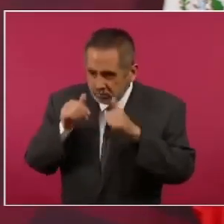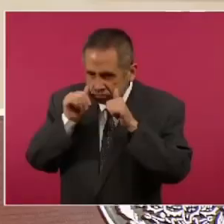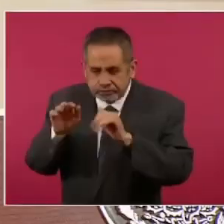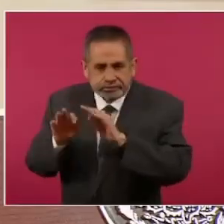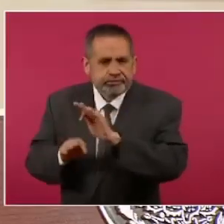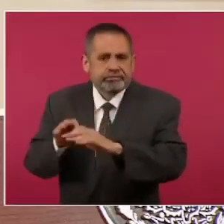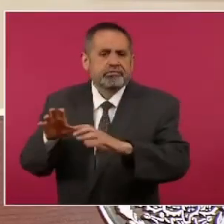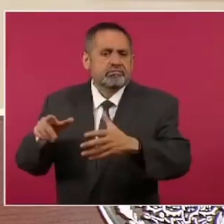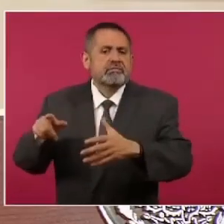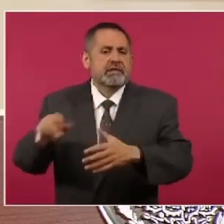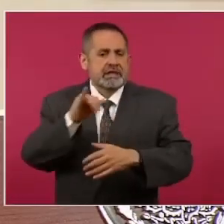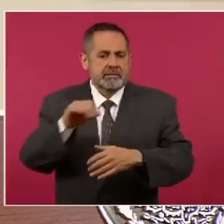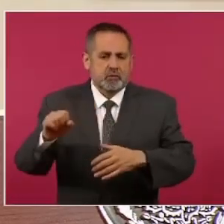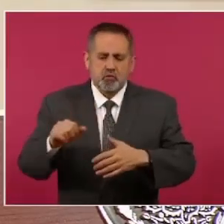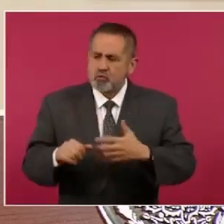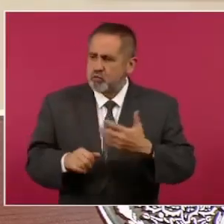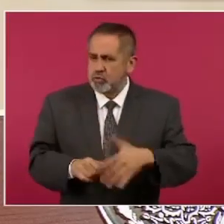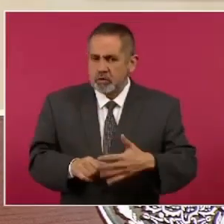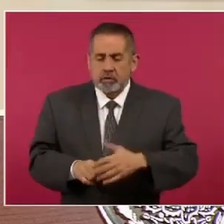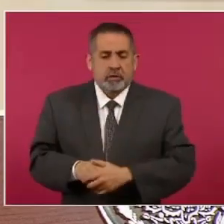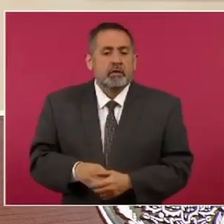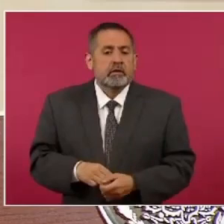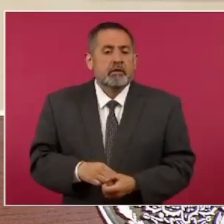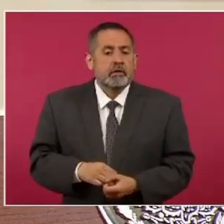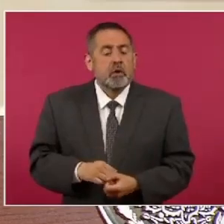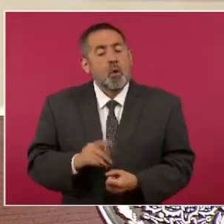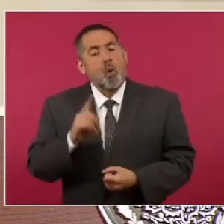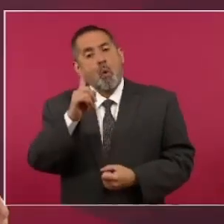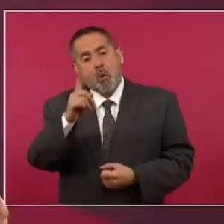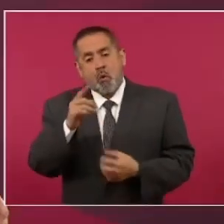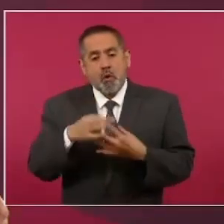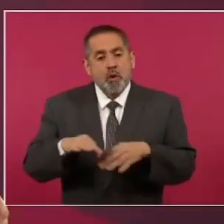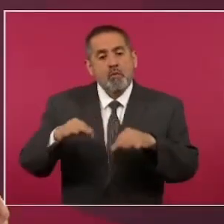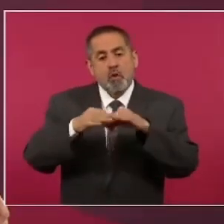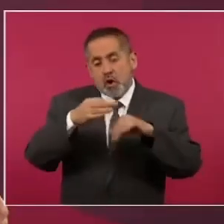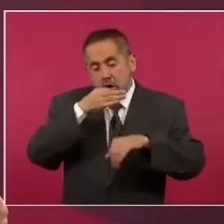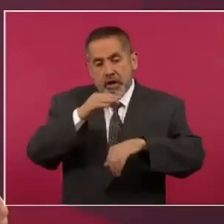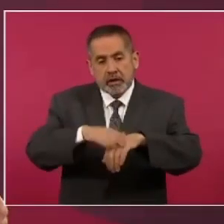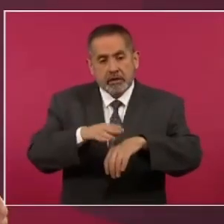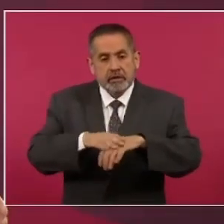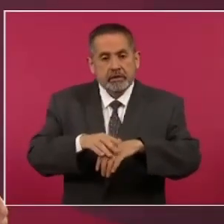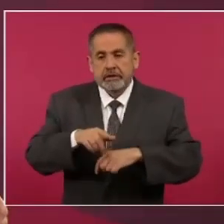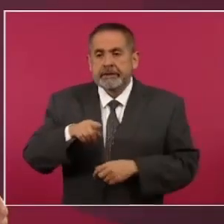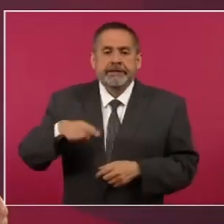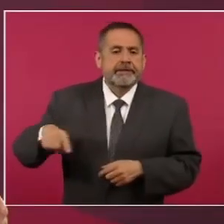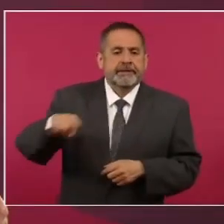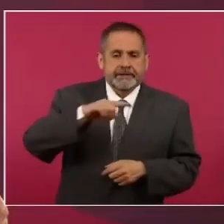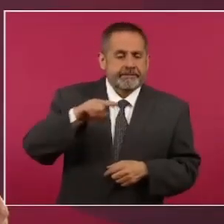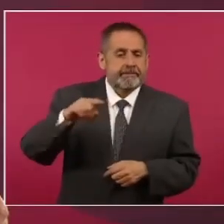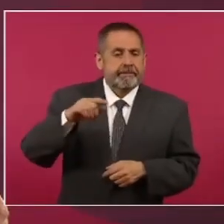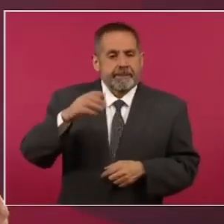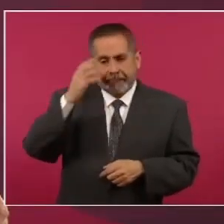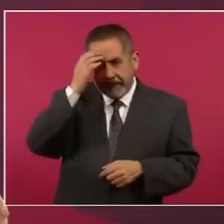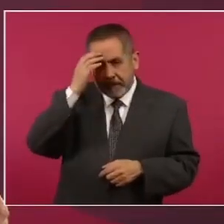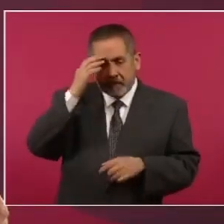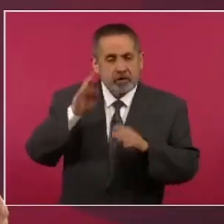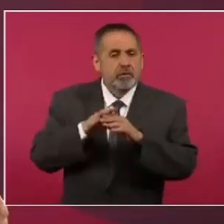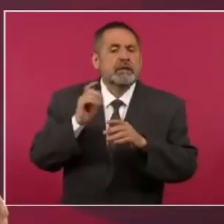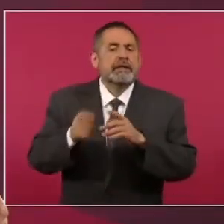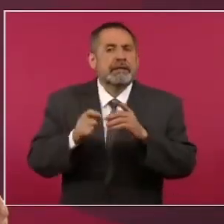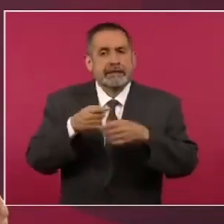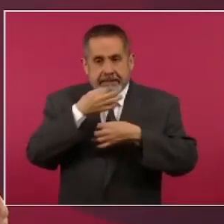También es muy importante que se conozca que estamos